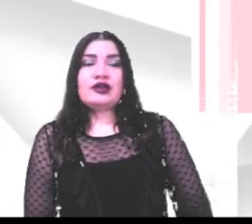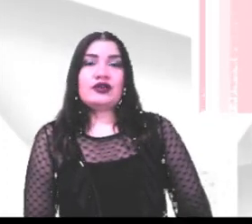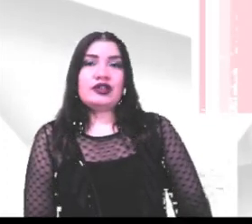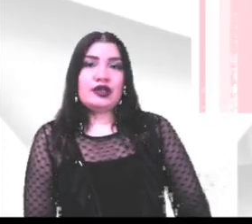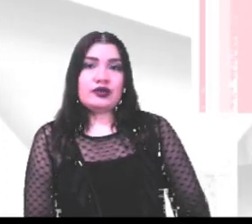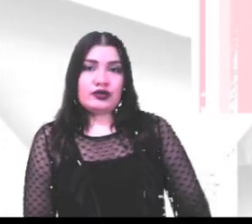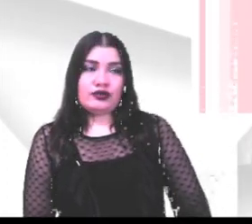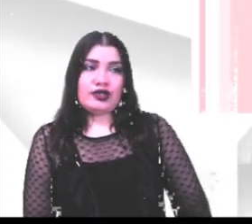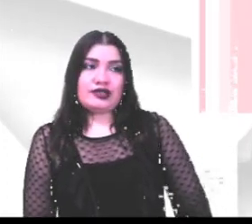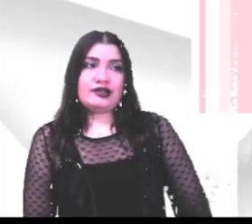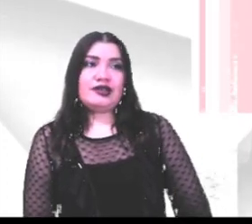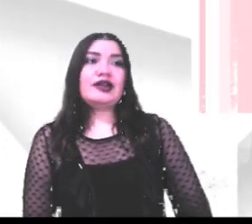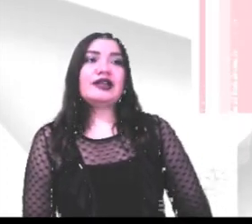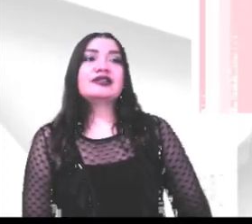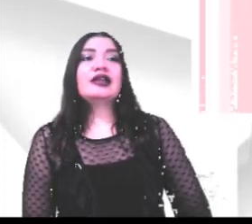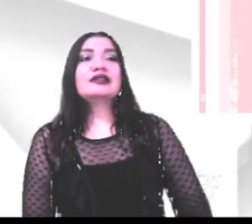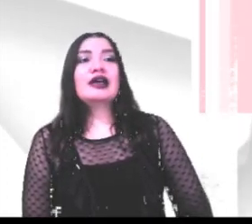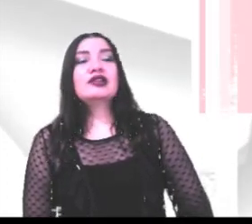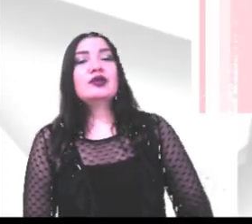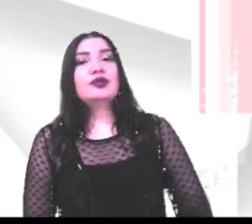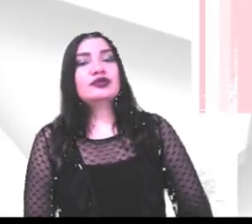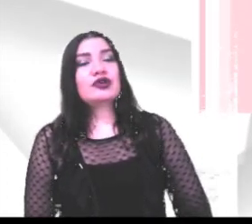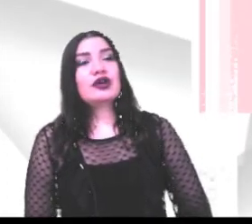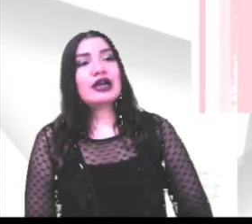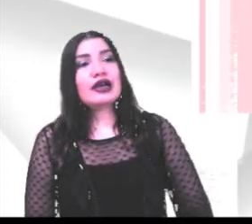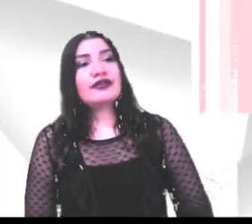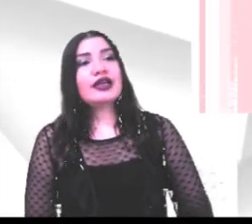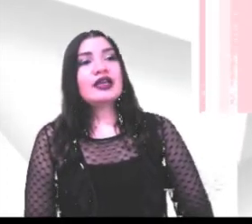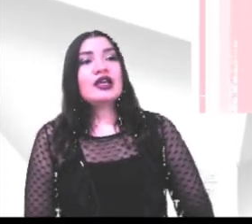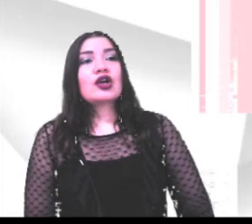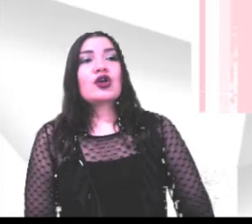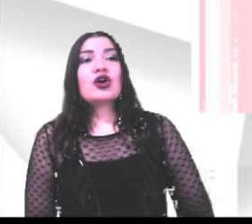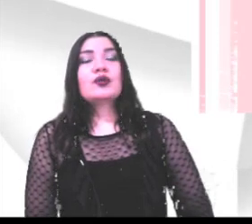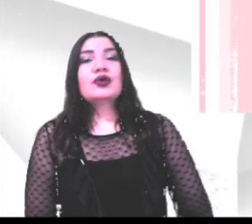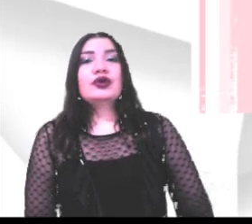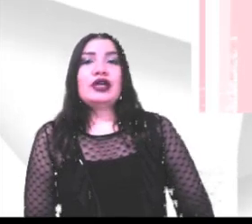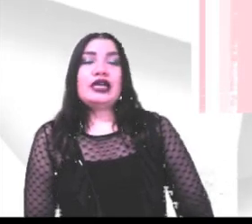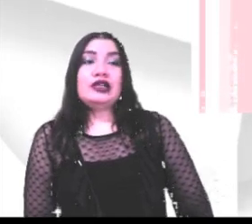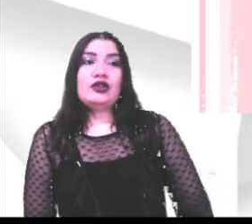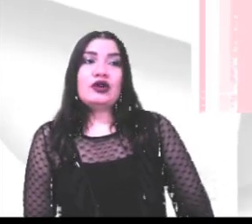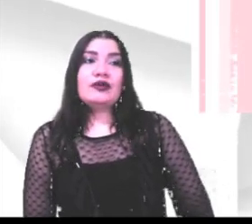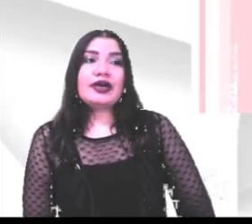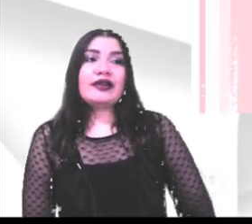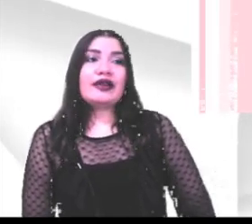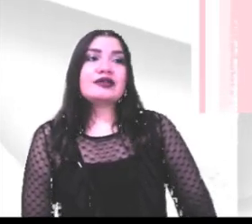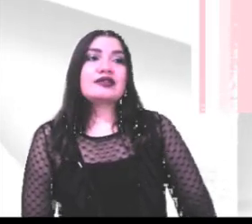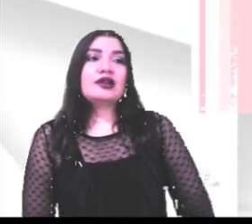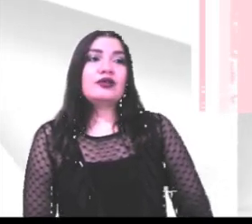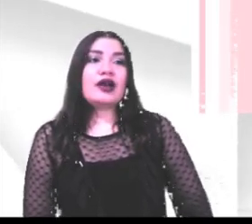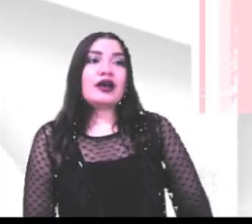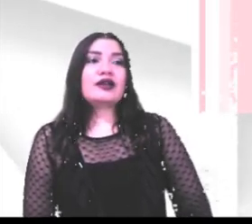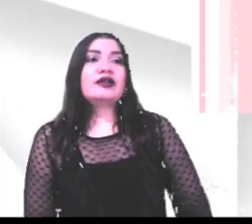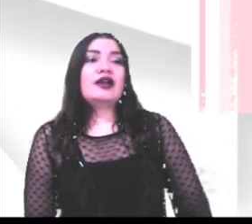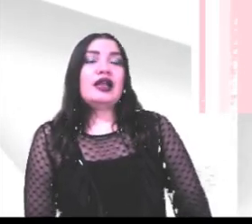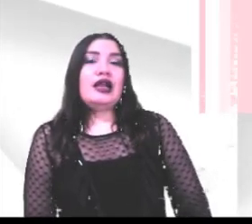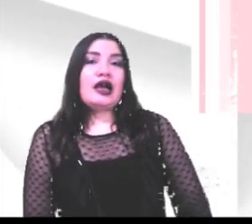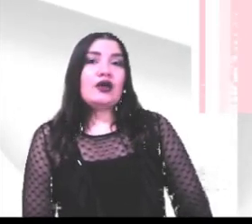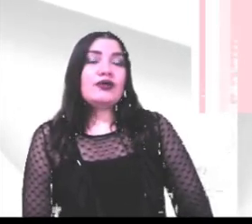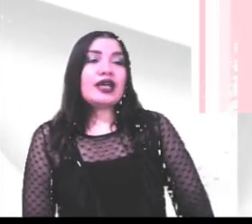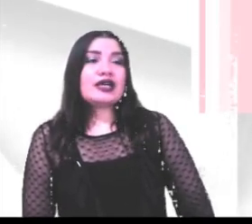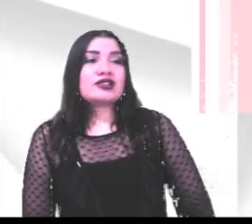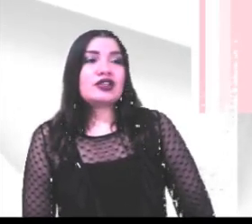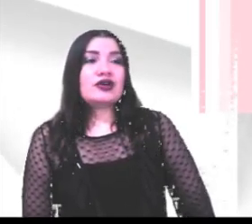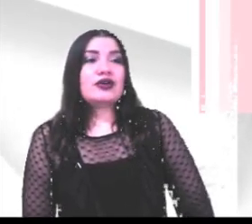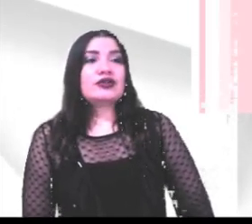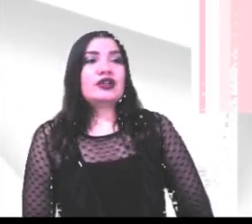turísticos de honduras resaltando puntos clave como el nombre de ese lugar la